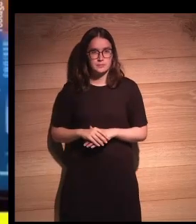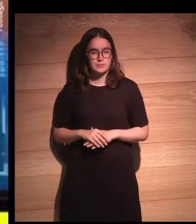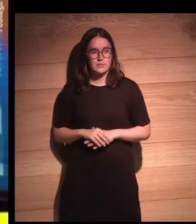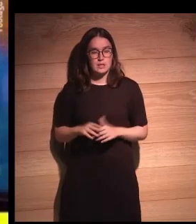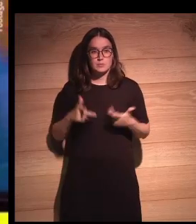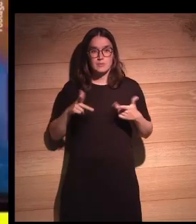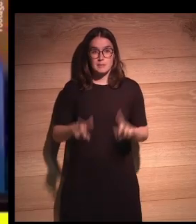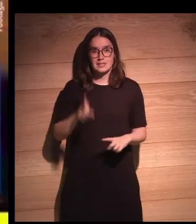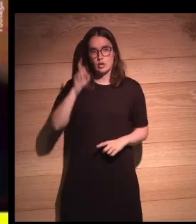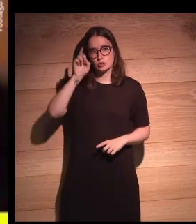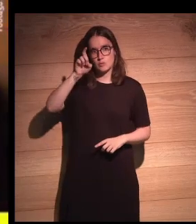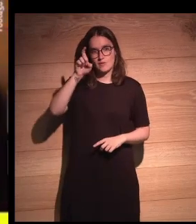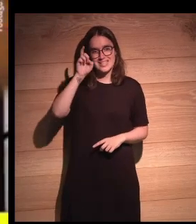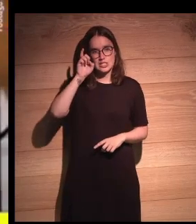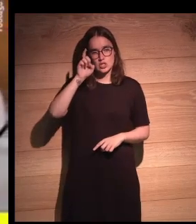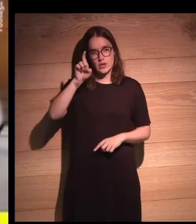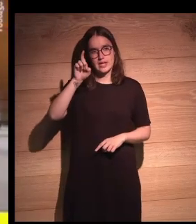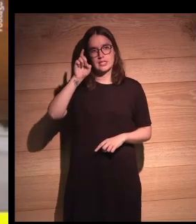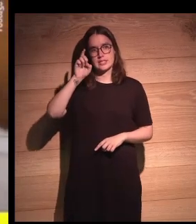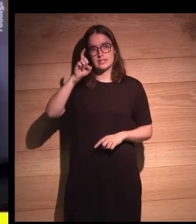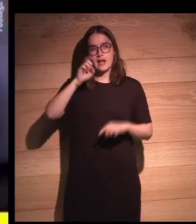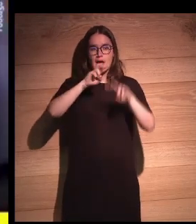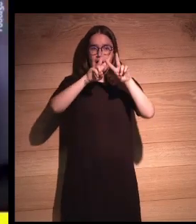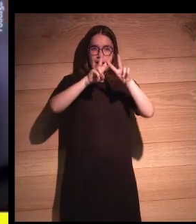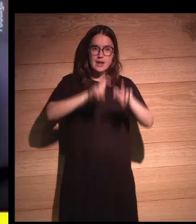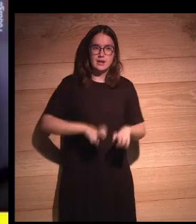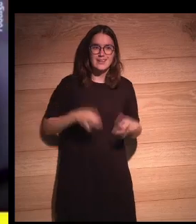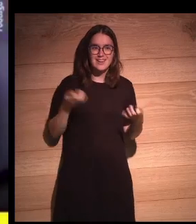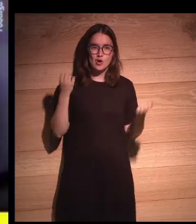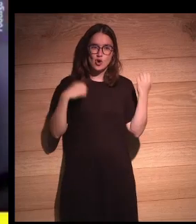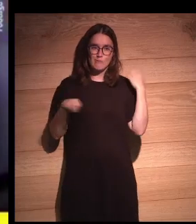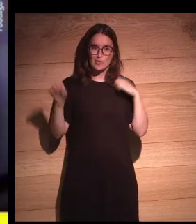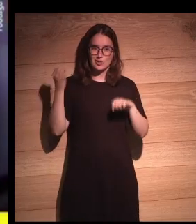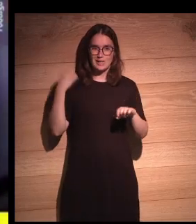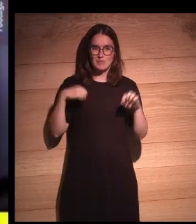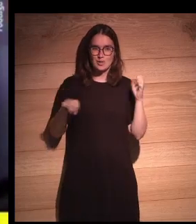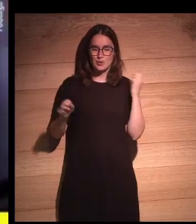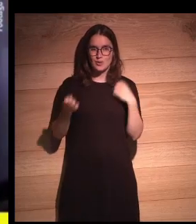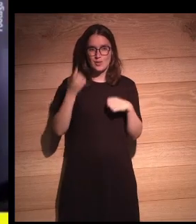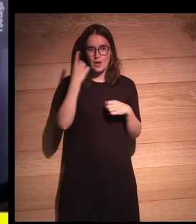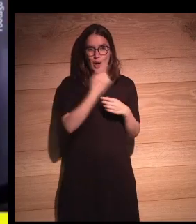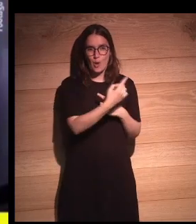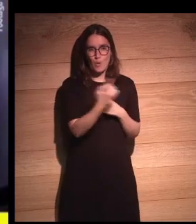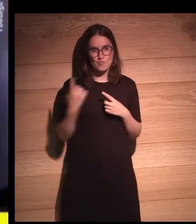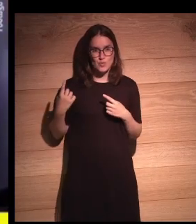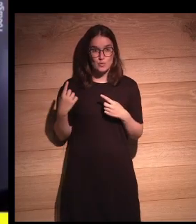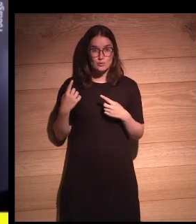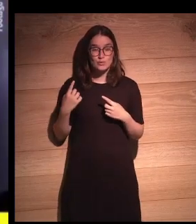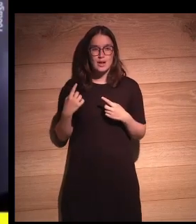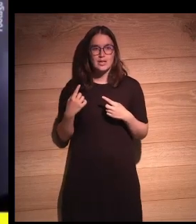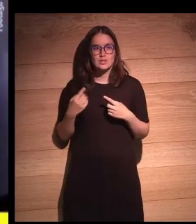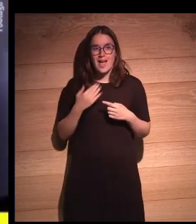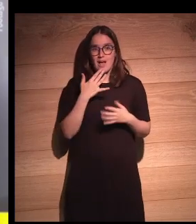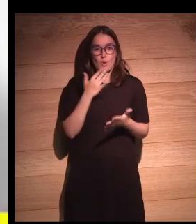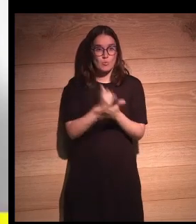Y permiten a los docentes analizar el comportamiento de los estudiantes. Esto no